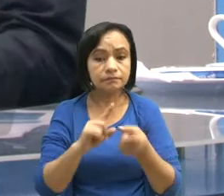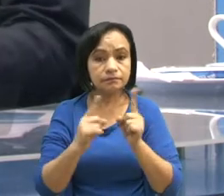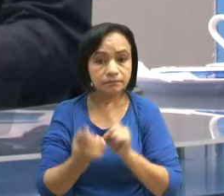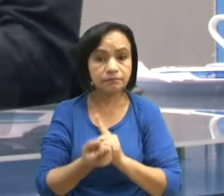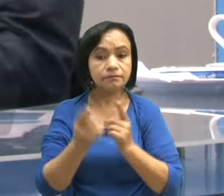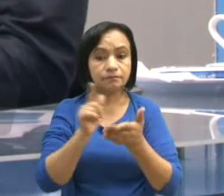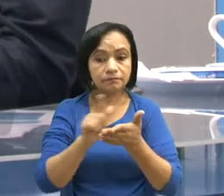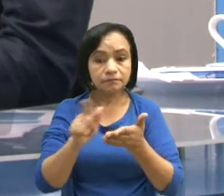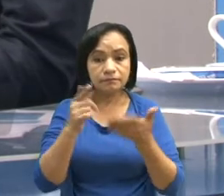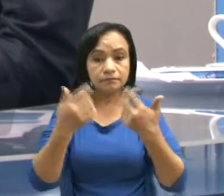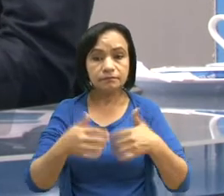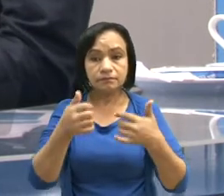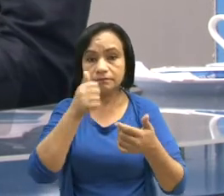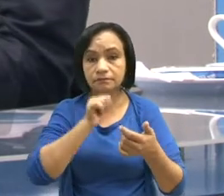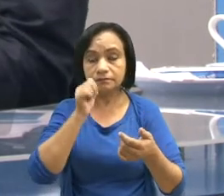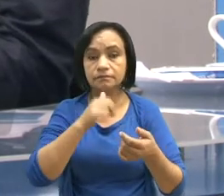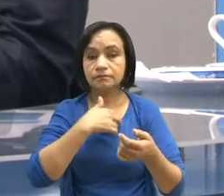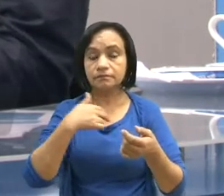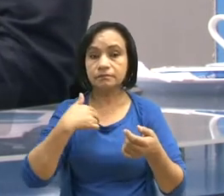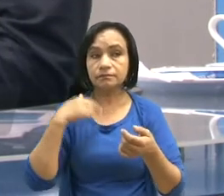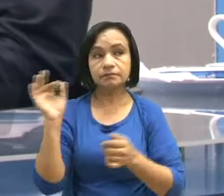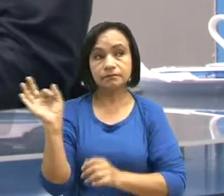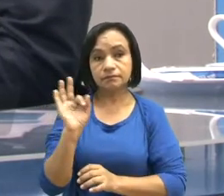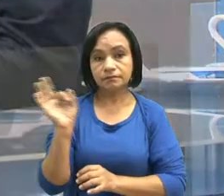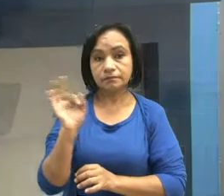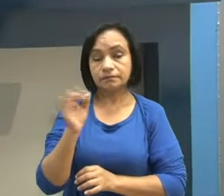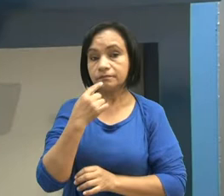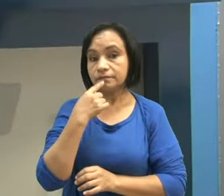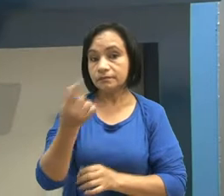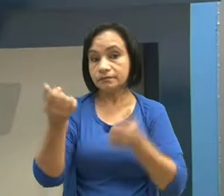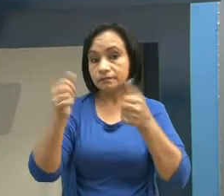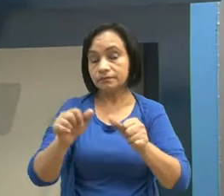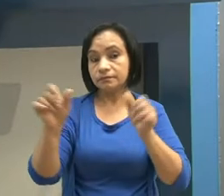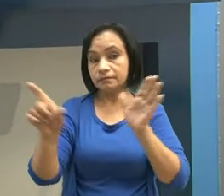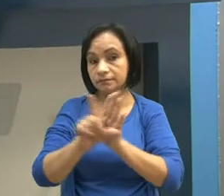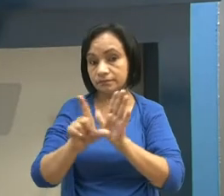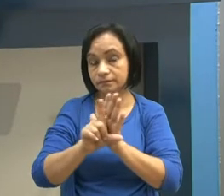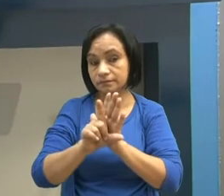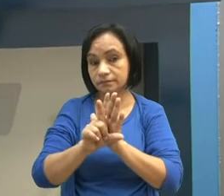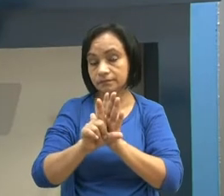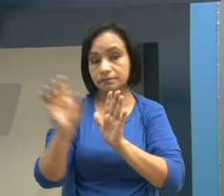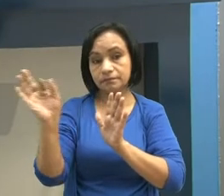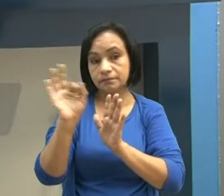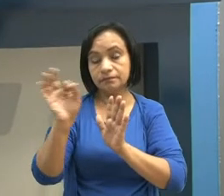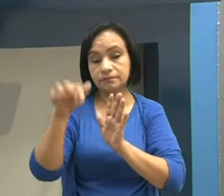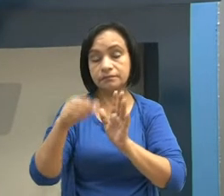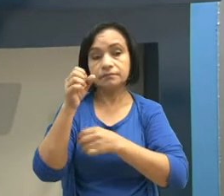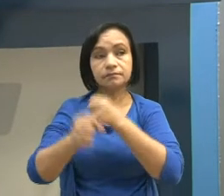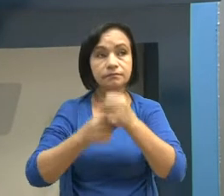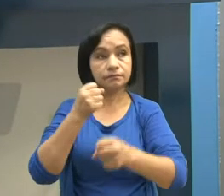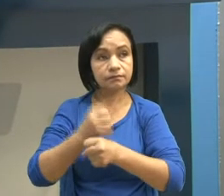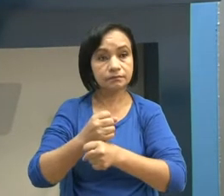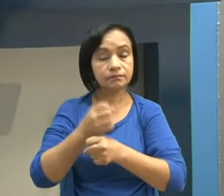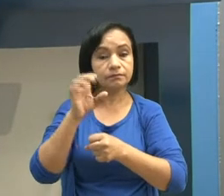procesadas y dispuestas de la manera a como lo establecen las leyes, de tal forma que este año también para